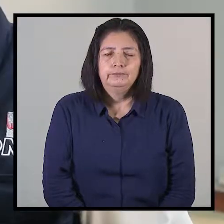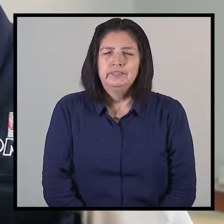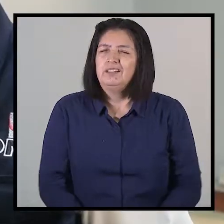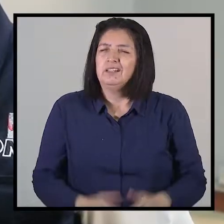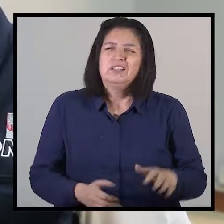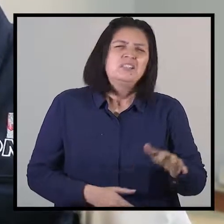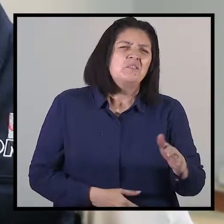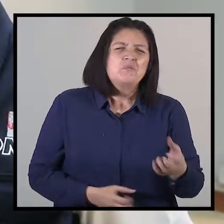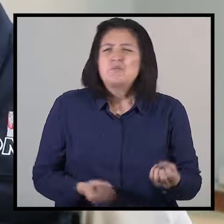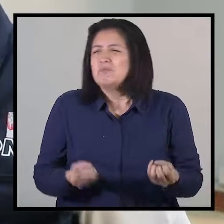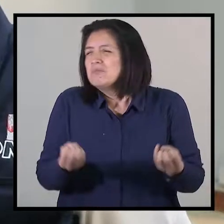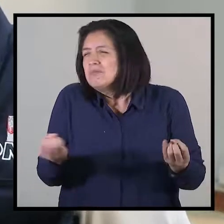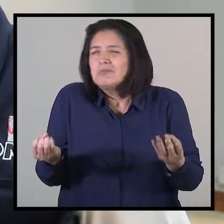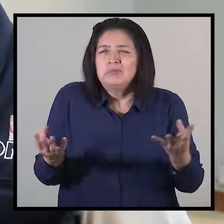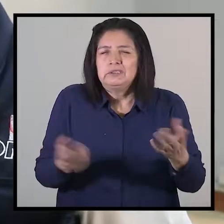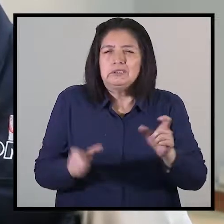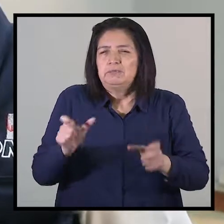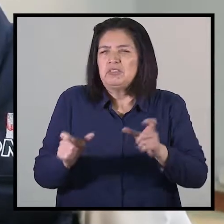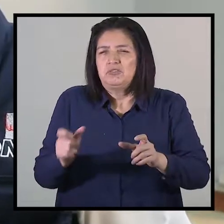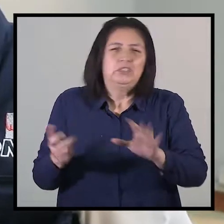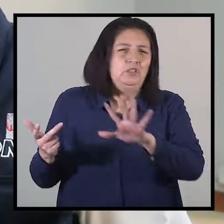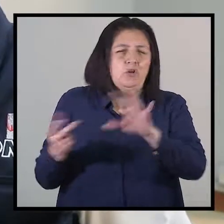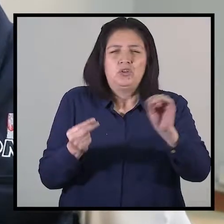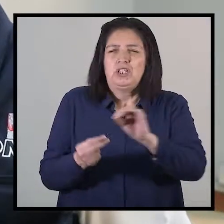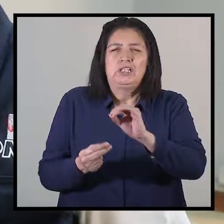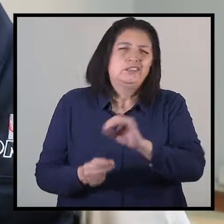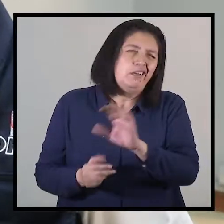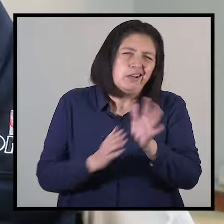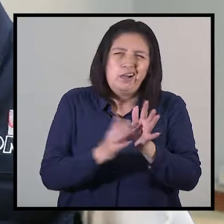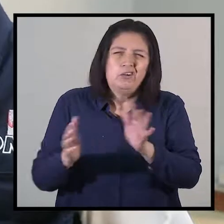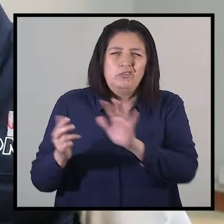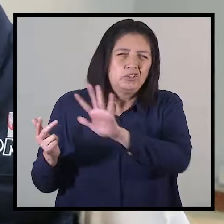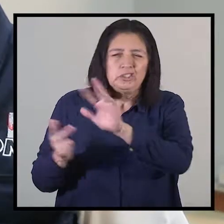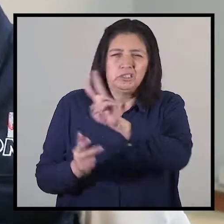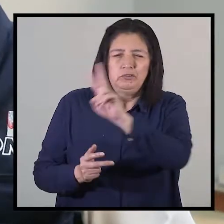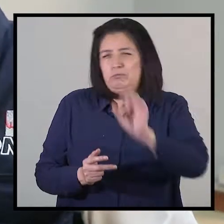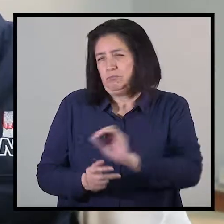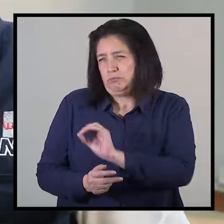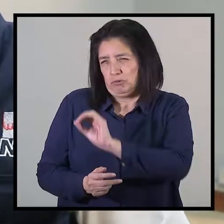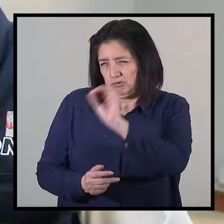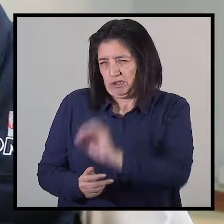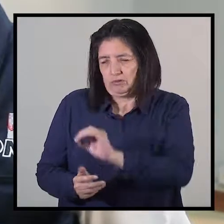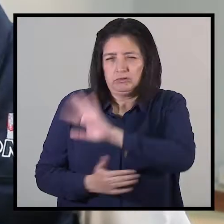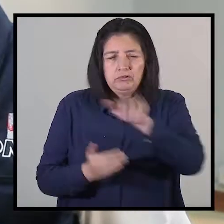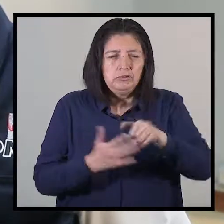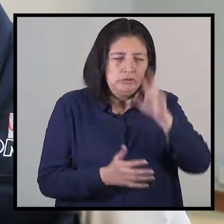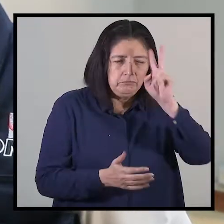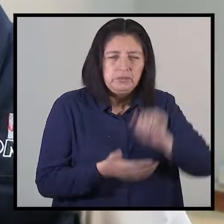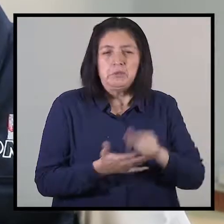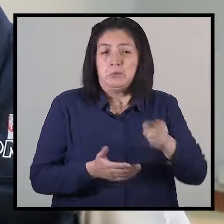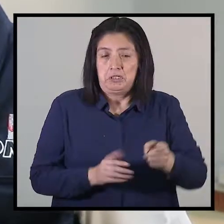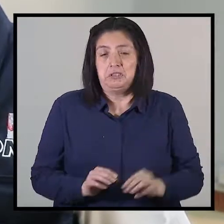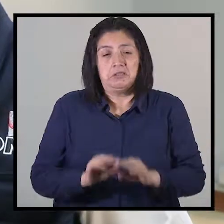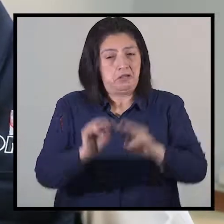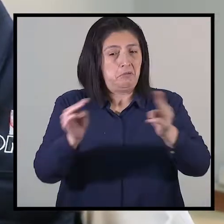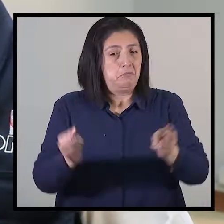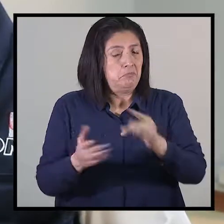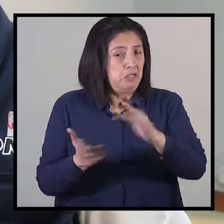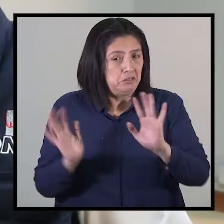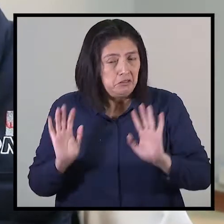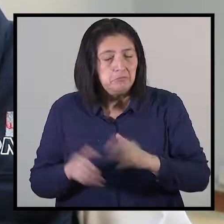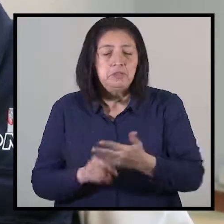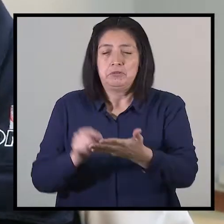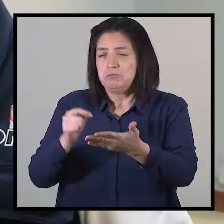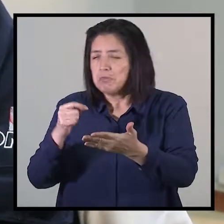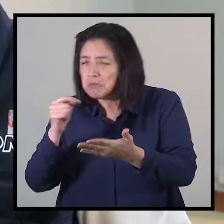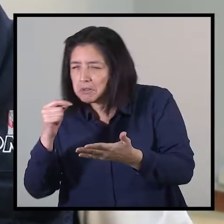El promedio de participación a nivel nacional es del 80%, 82%. Nosotros, instalando estas mesas de sufragio y haciendo una verificación de